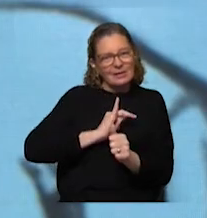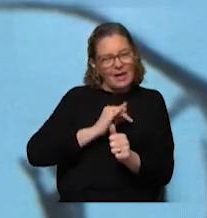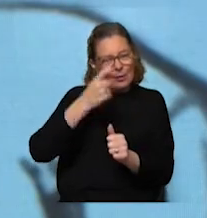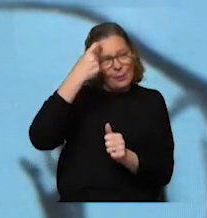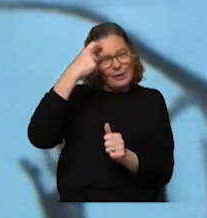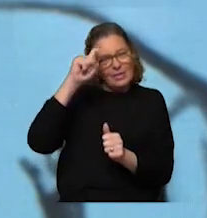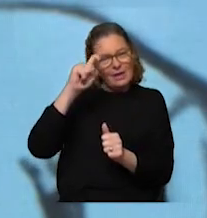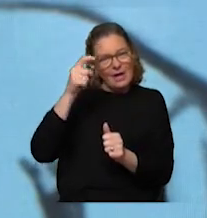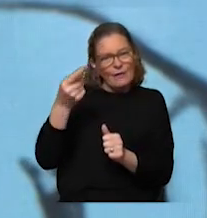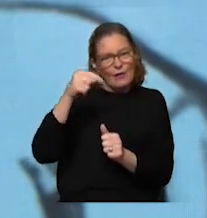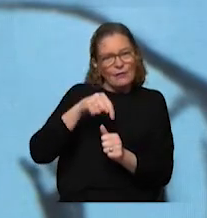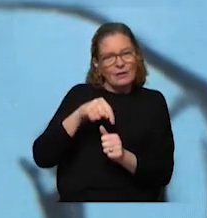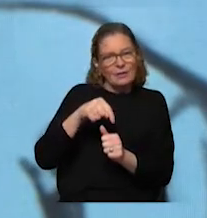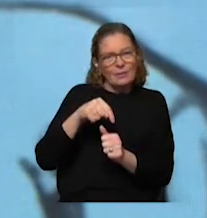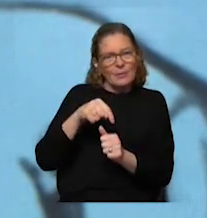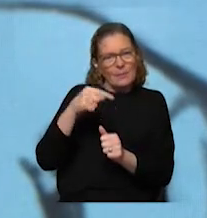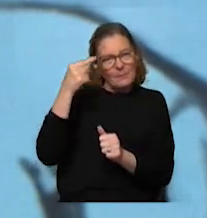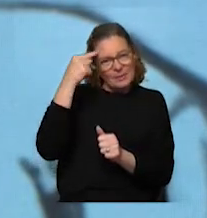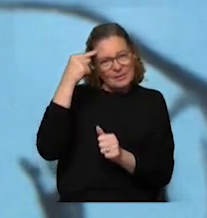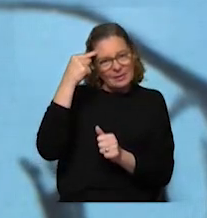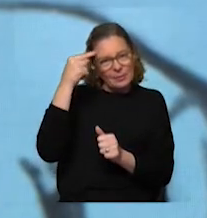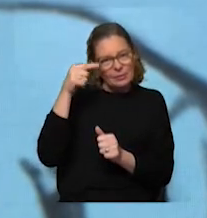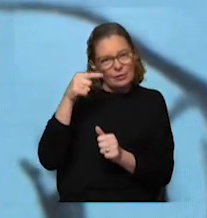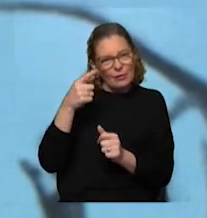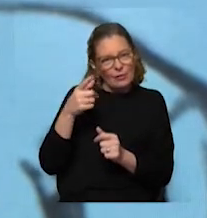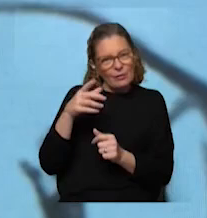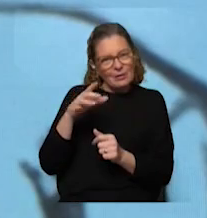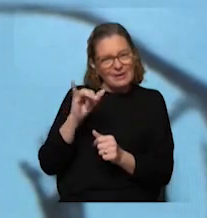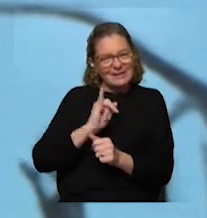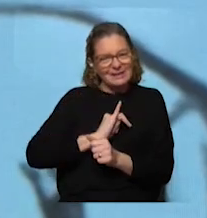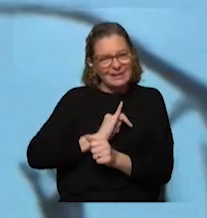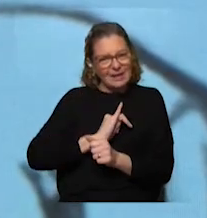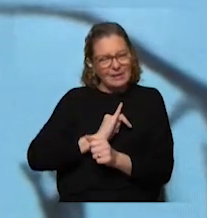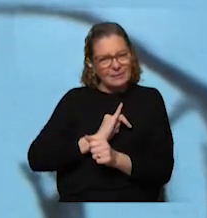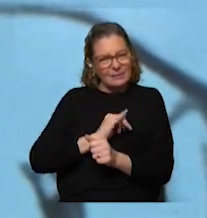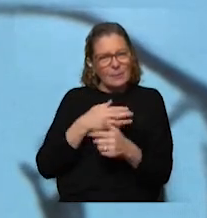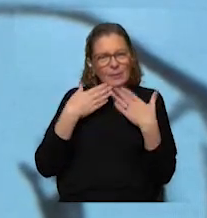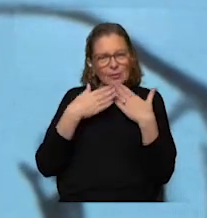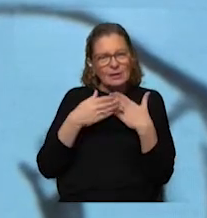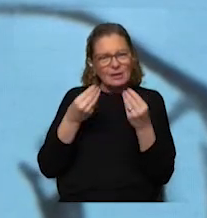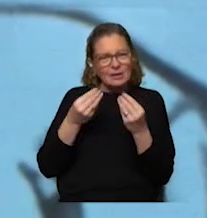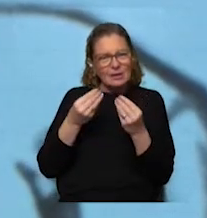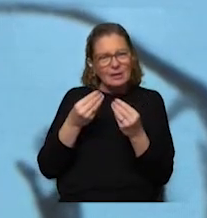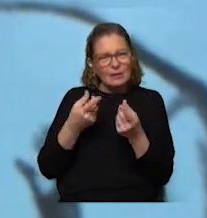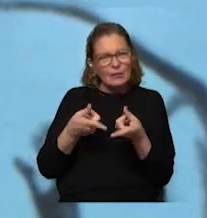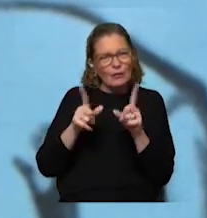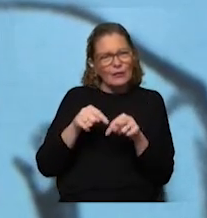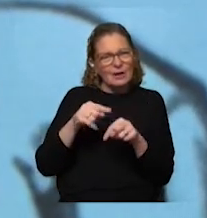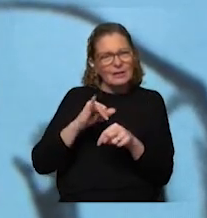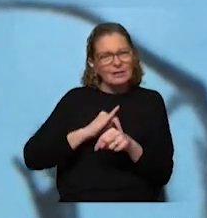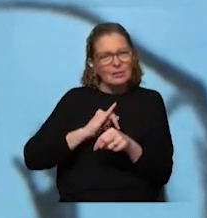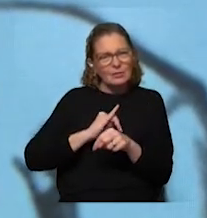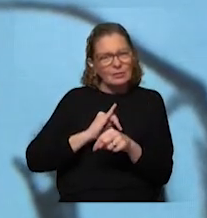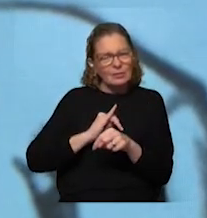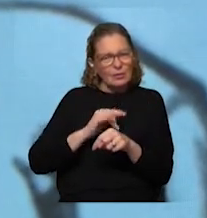que nosotros pensamos en Vanesa farol y decimos esto recuperó su identidad entonces preguntarle Qué es para ella recuperar la identidad la